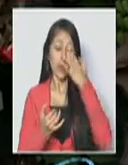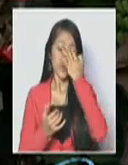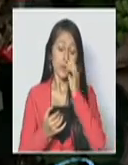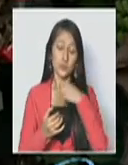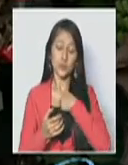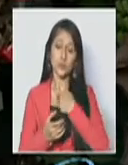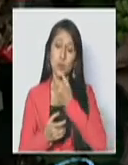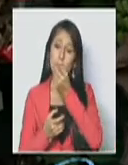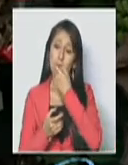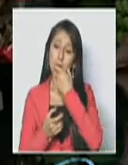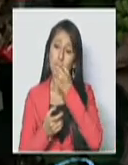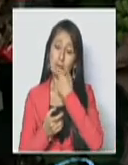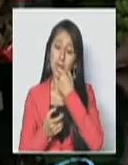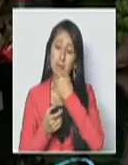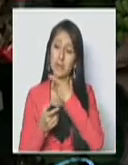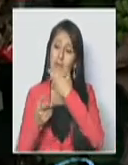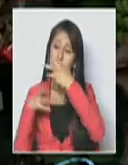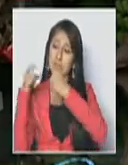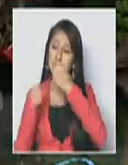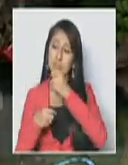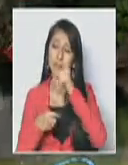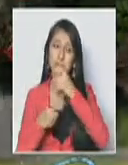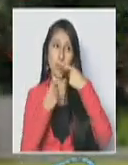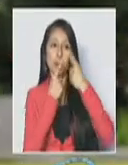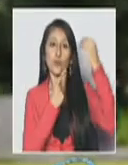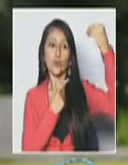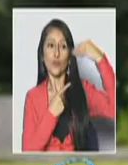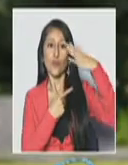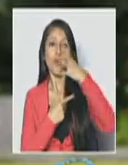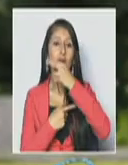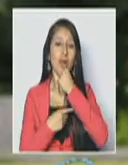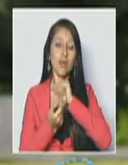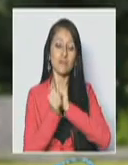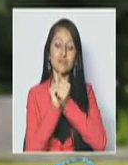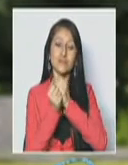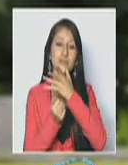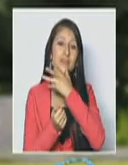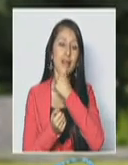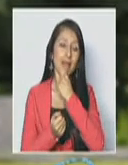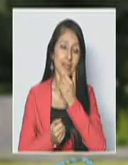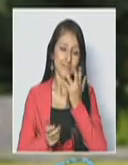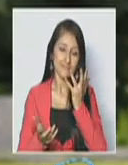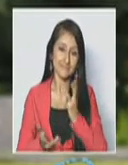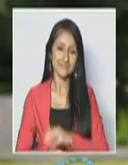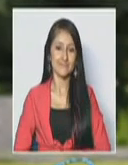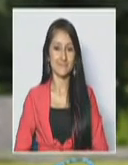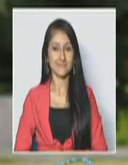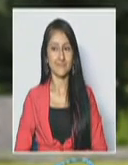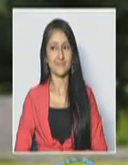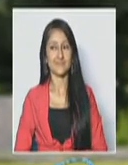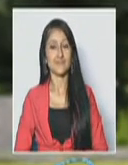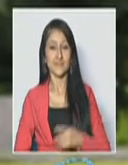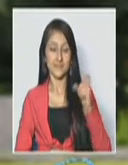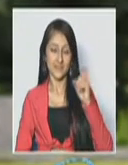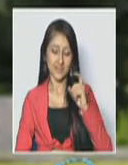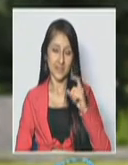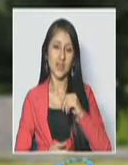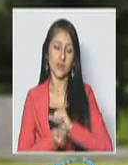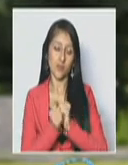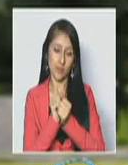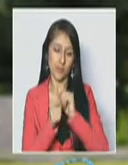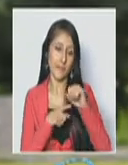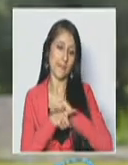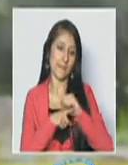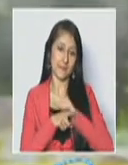grandes cantidades de calcio si no tengo sol y el ejercicio para activar la vitamina d que es el carrito que transporta el